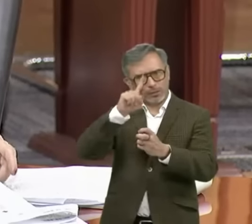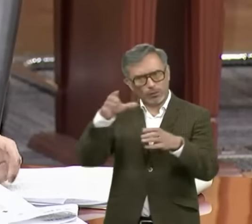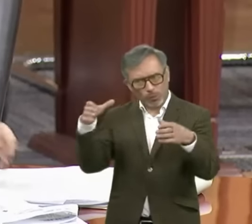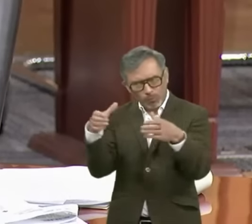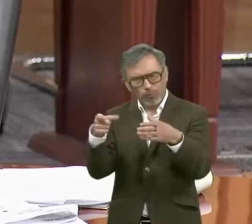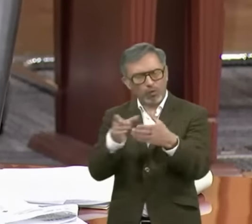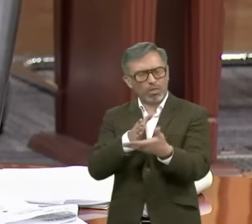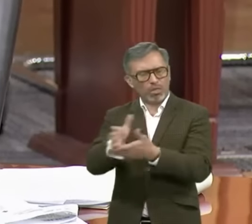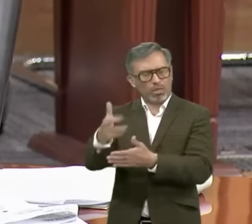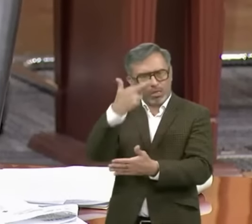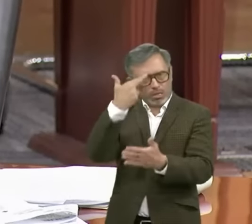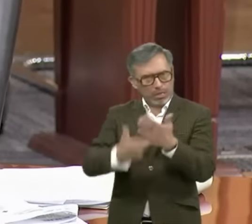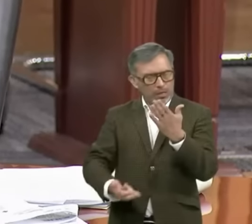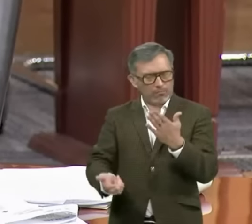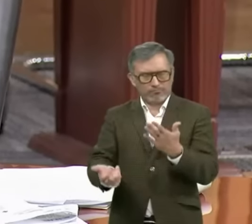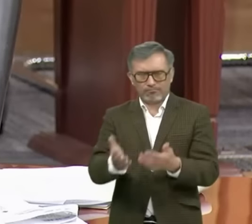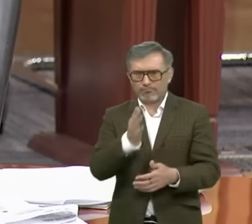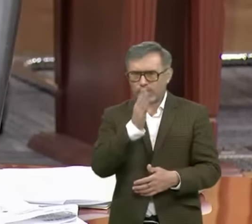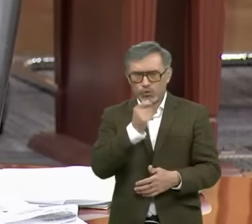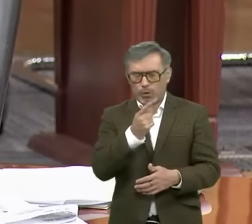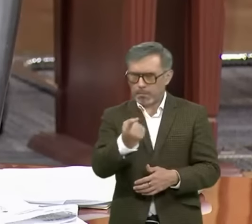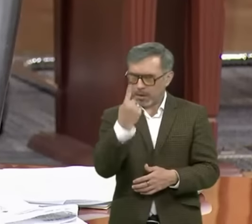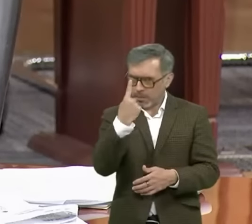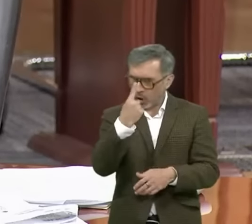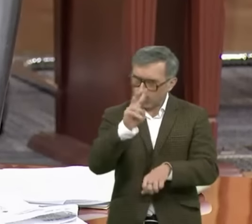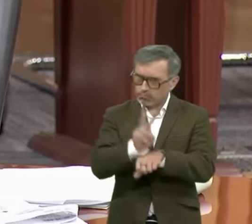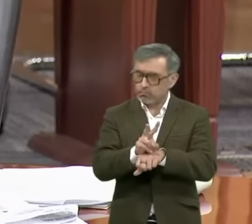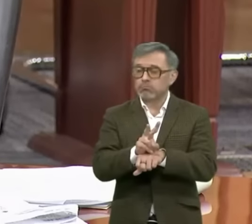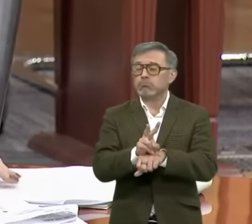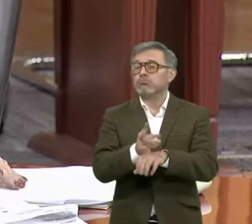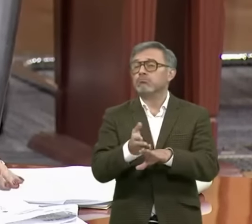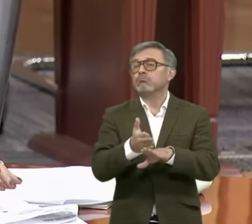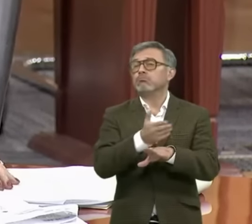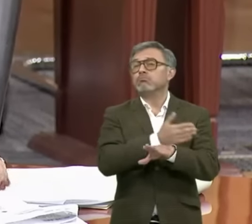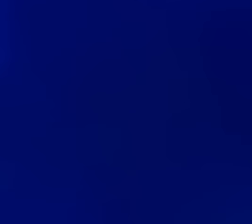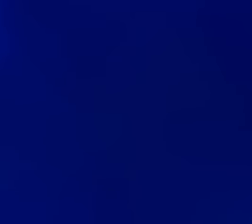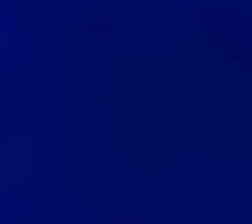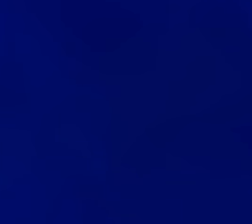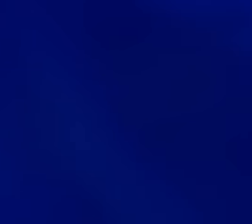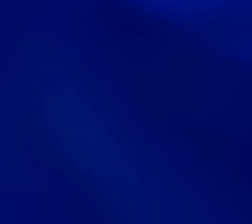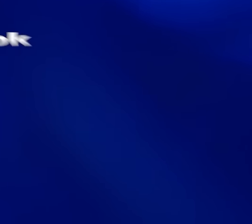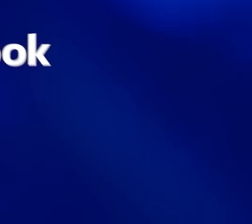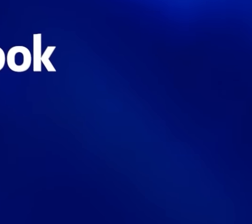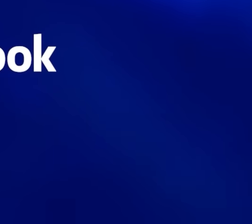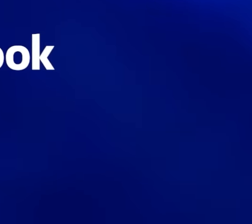privar y que está establecido desde los 90s en esta Constitución.